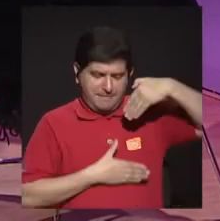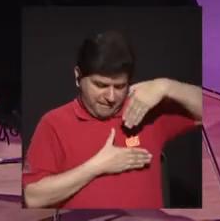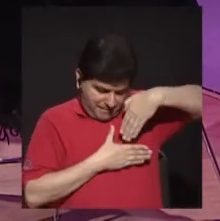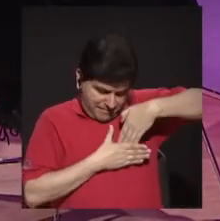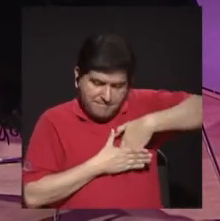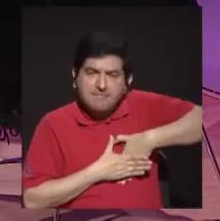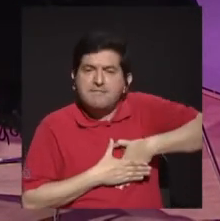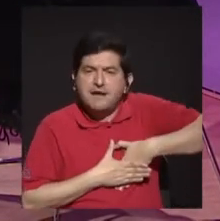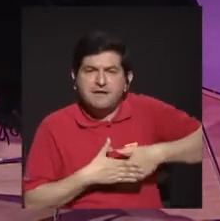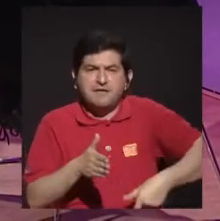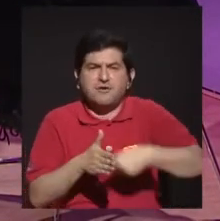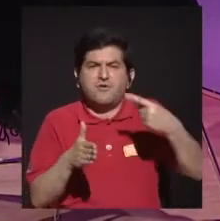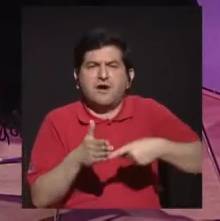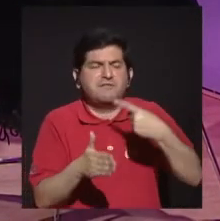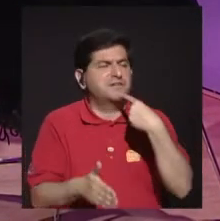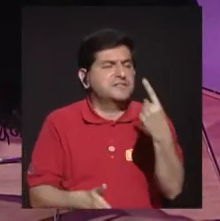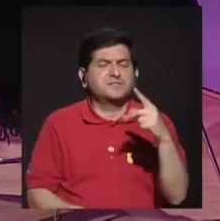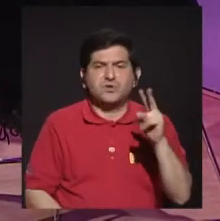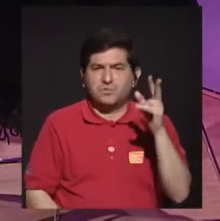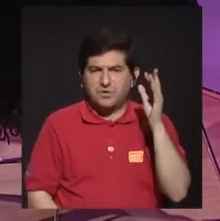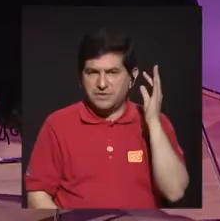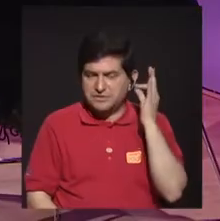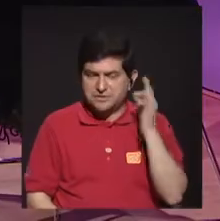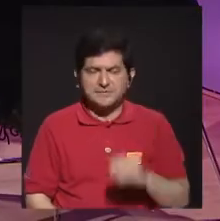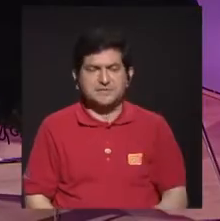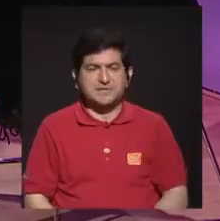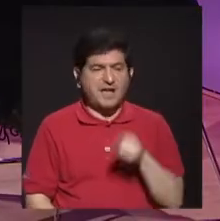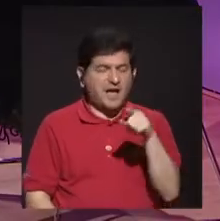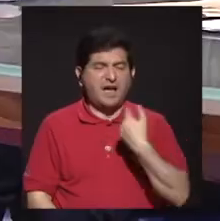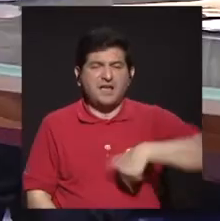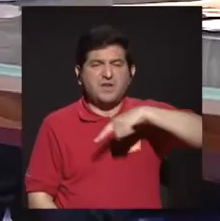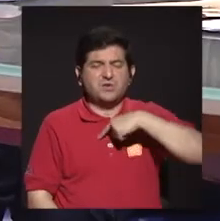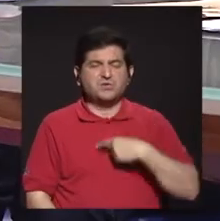adentro, porque a veces, como dice mi compañera, vivimos privadas ahí.